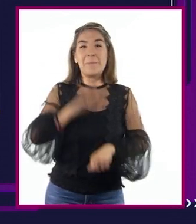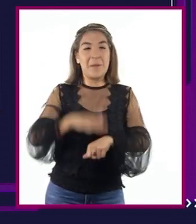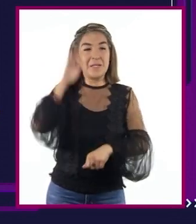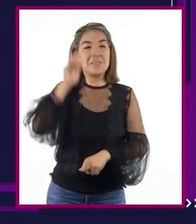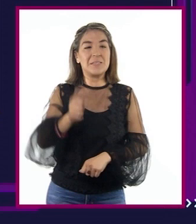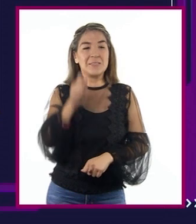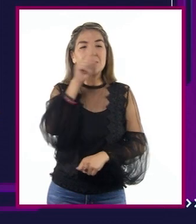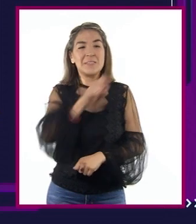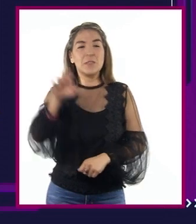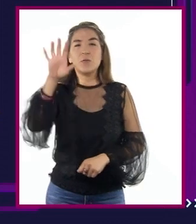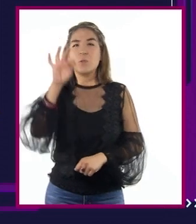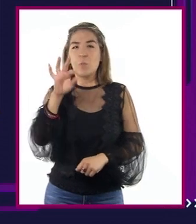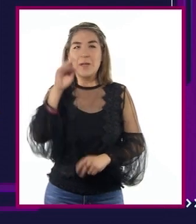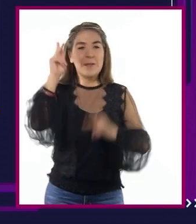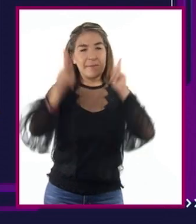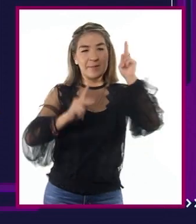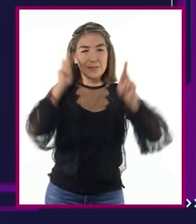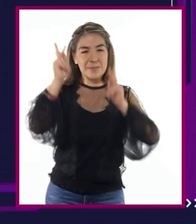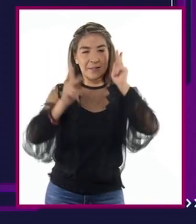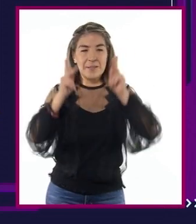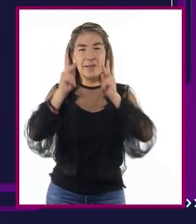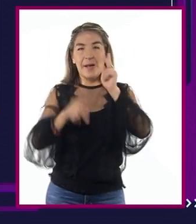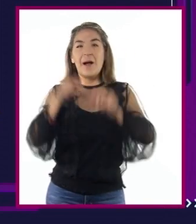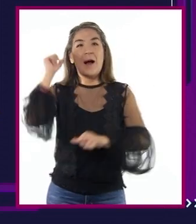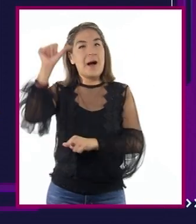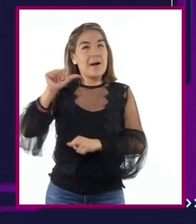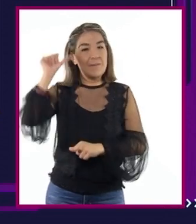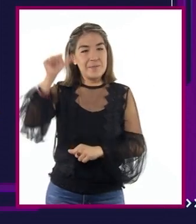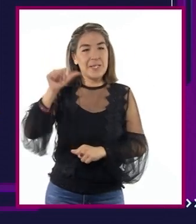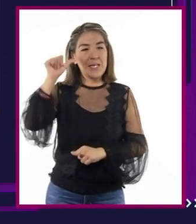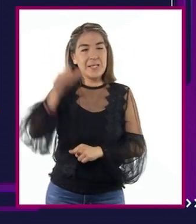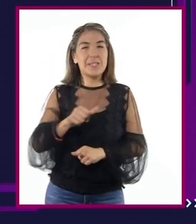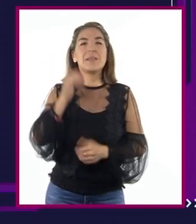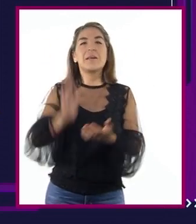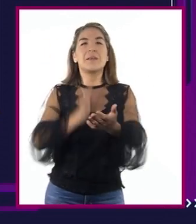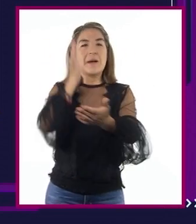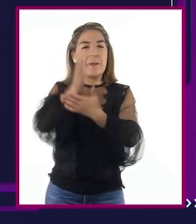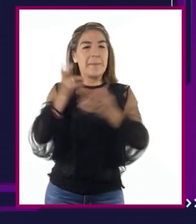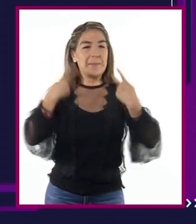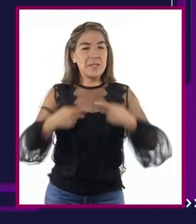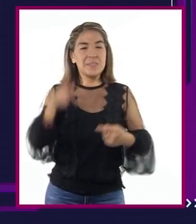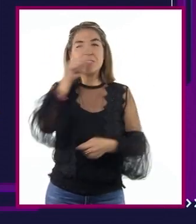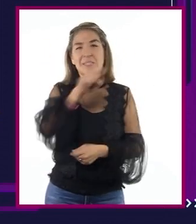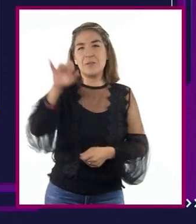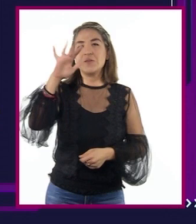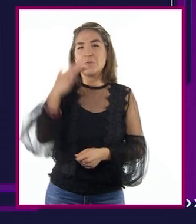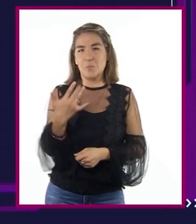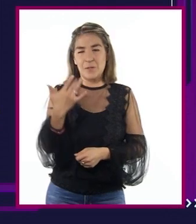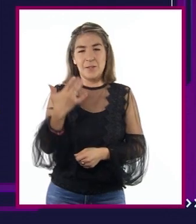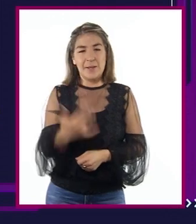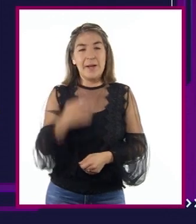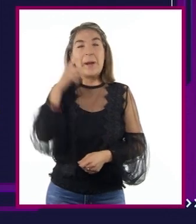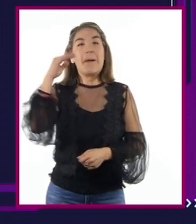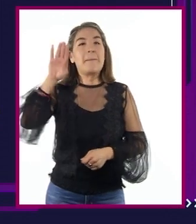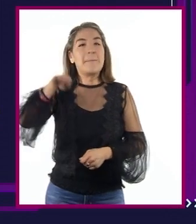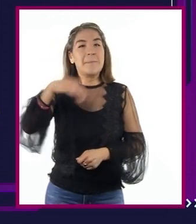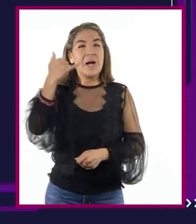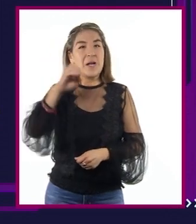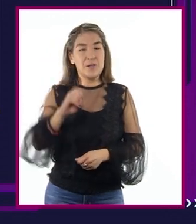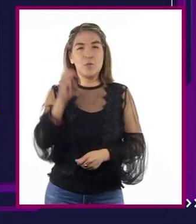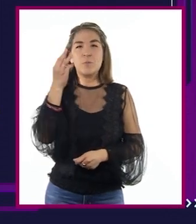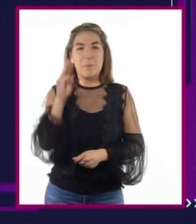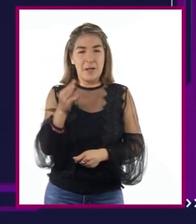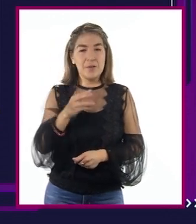de 140 visitantes. En abril asistieron 150. En mayo, el número